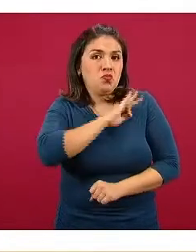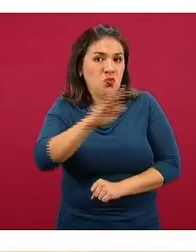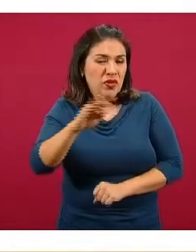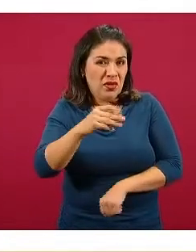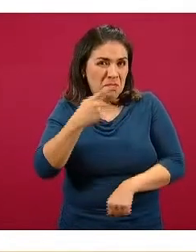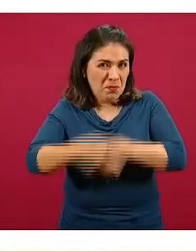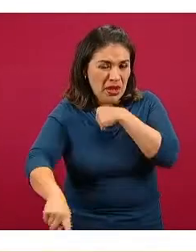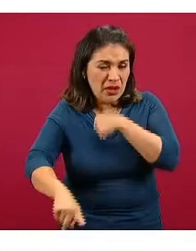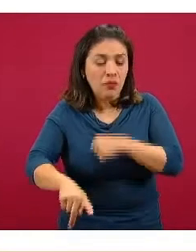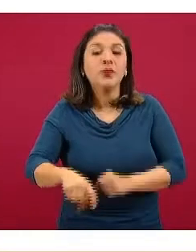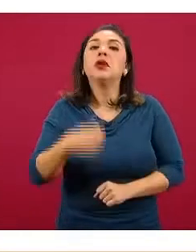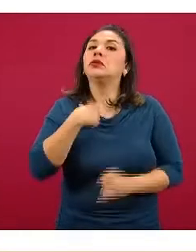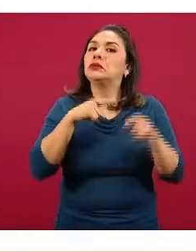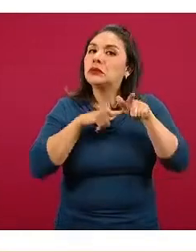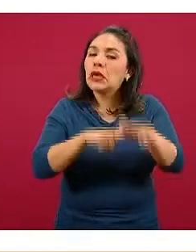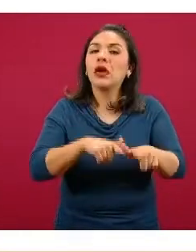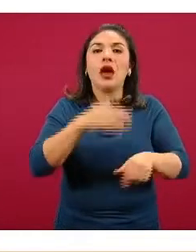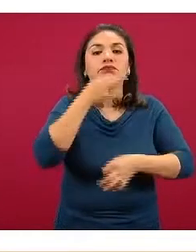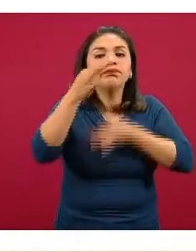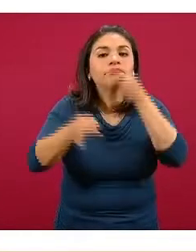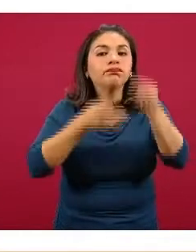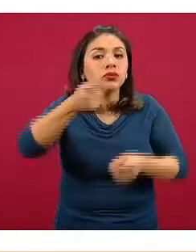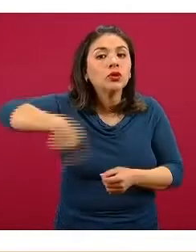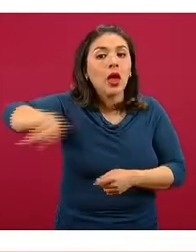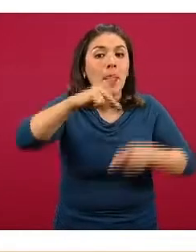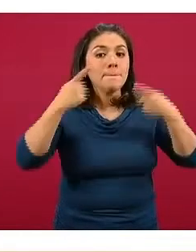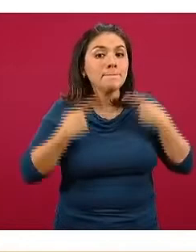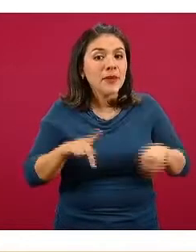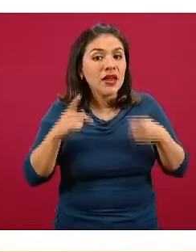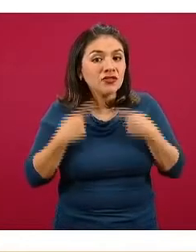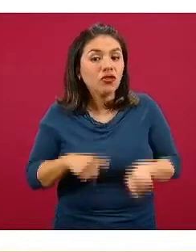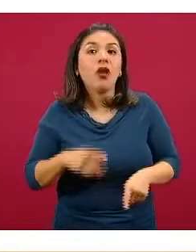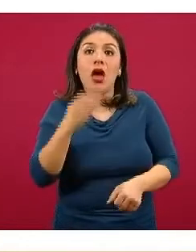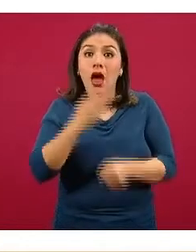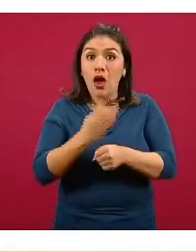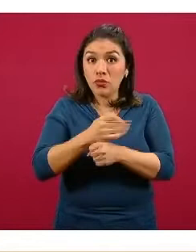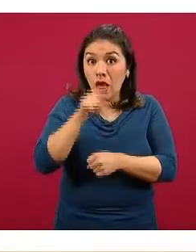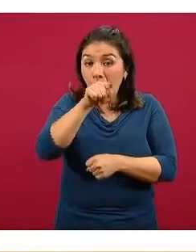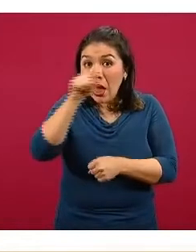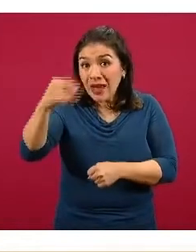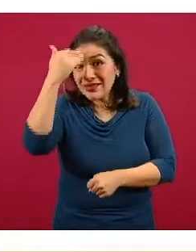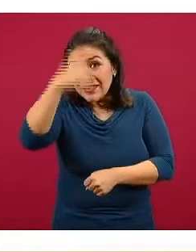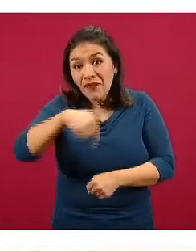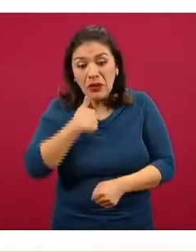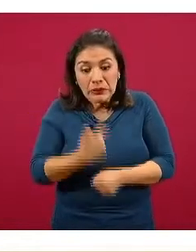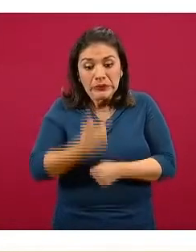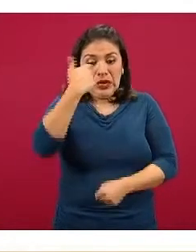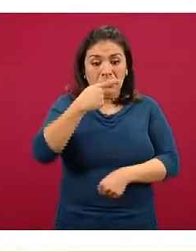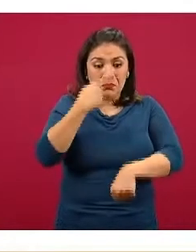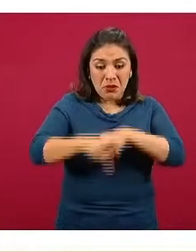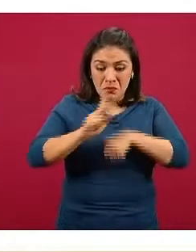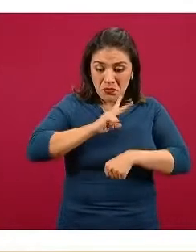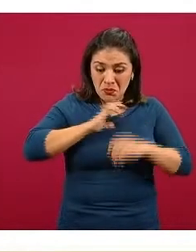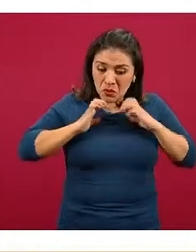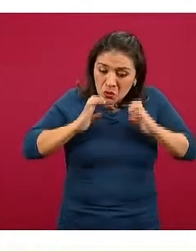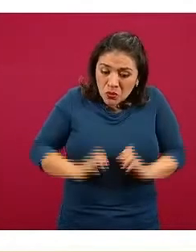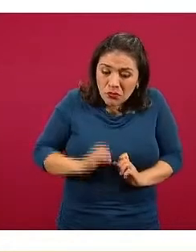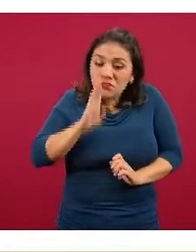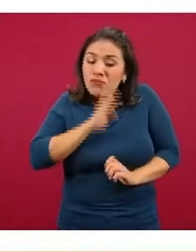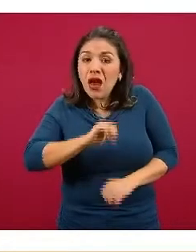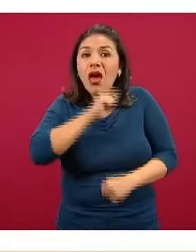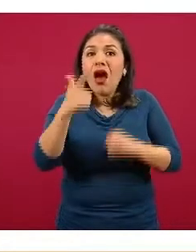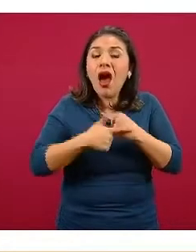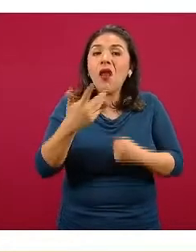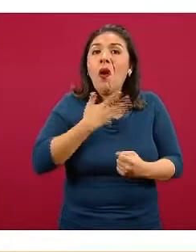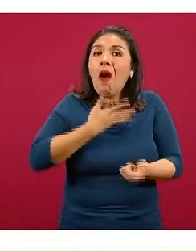y continuamos llamando a todas las personas que se encuentran en estos grupos, en esta población de riesgo, principalmente aquellas que